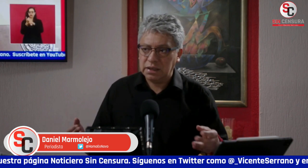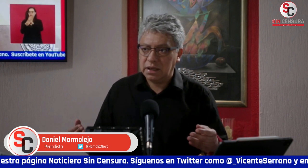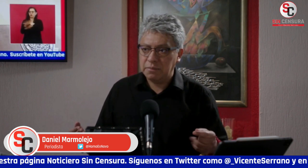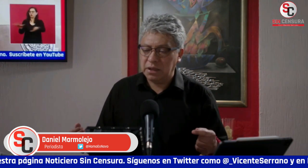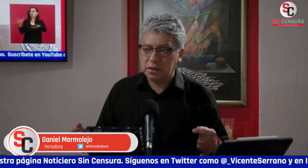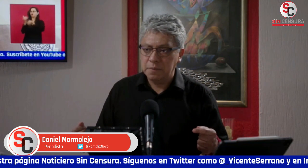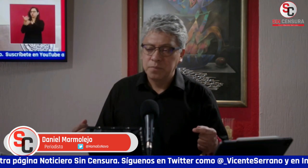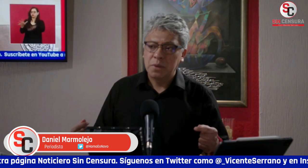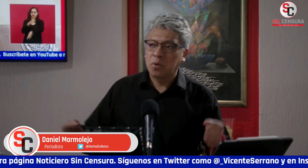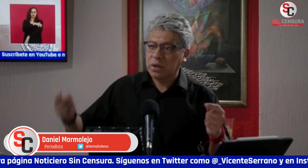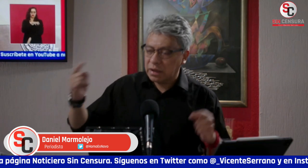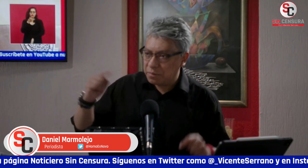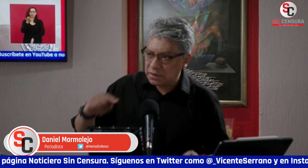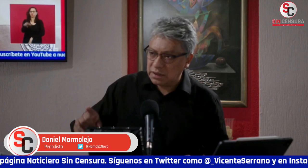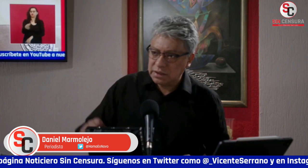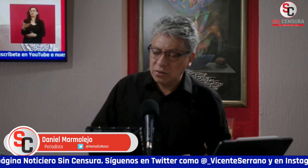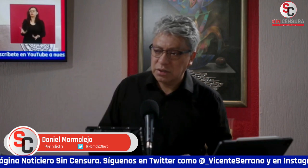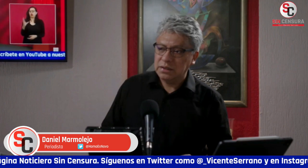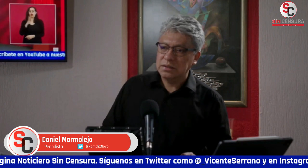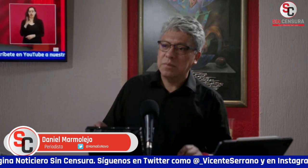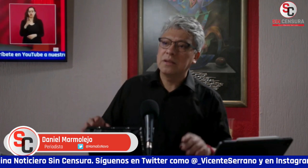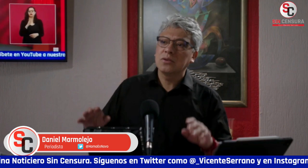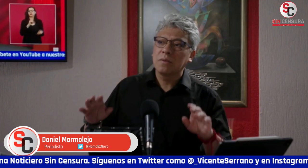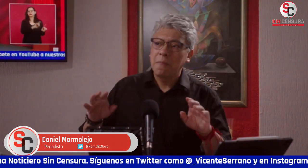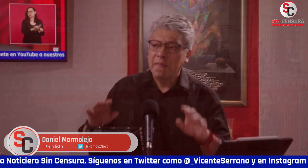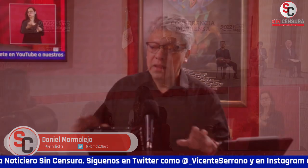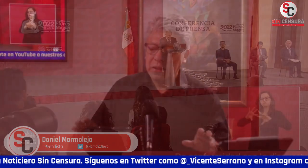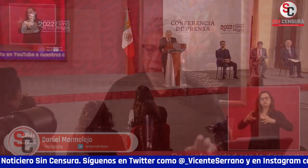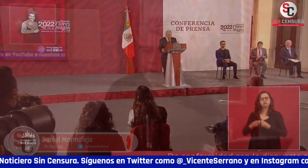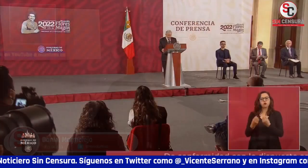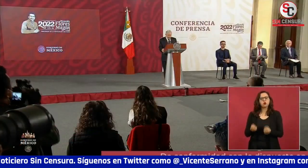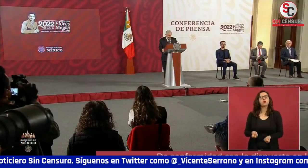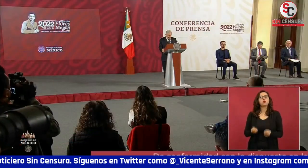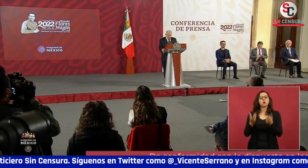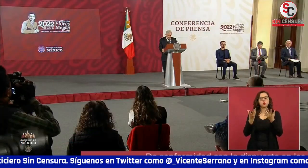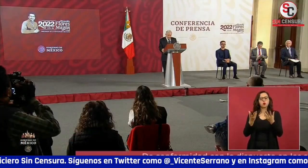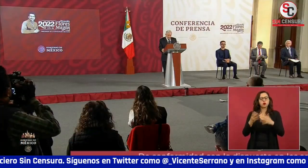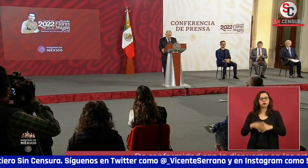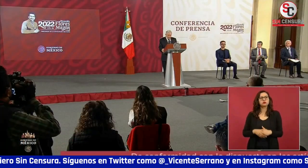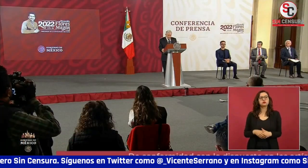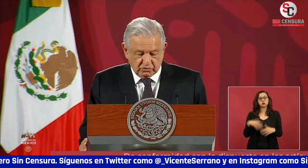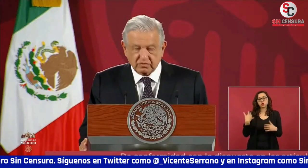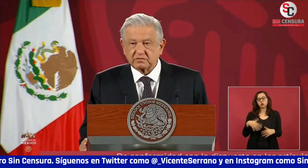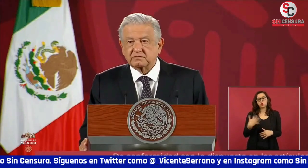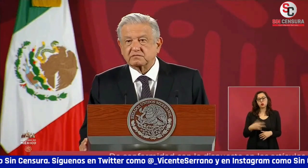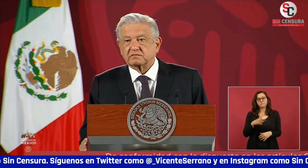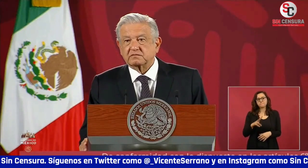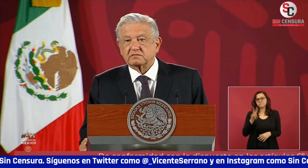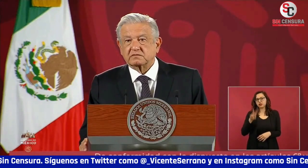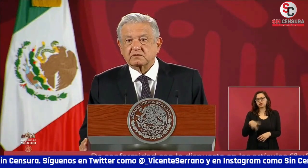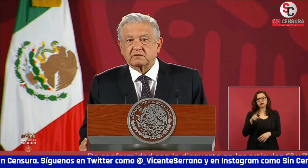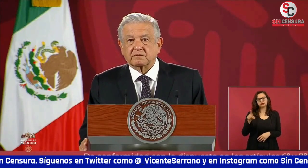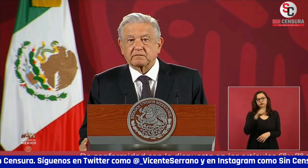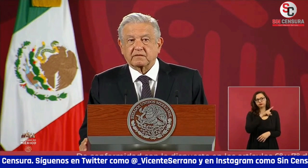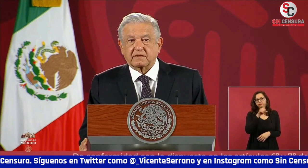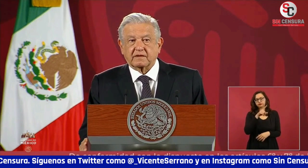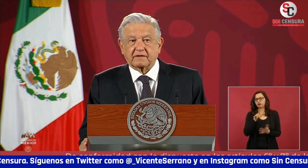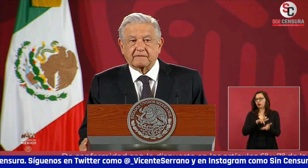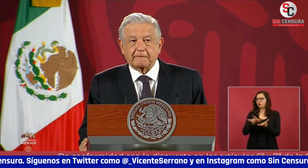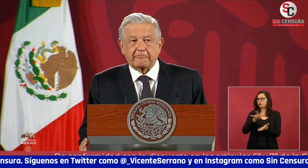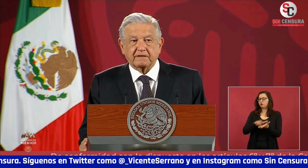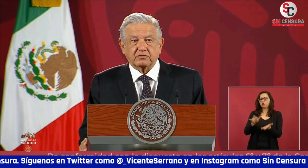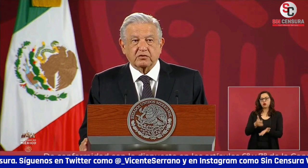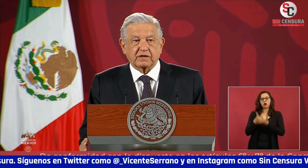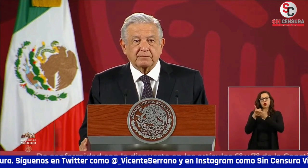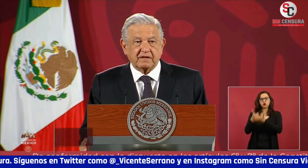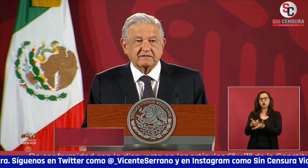mañaneras estratégicamente porque representan los grandes medios y van a la aburridora o a dormir o a desviar